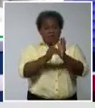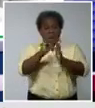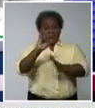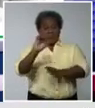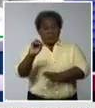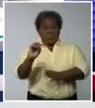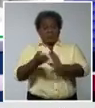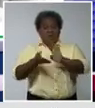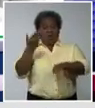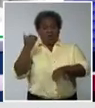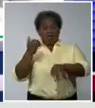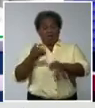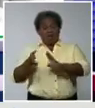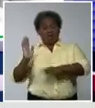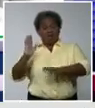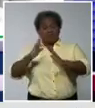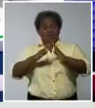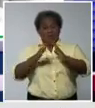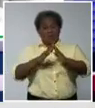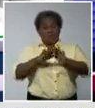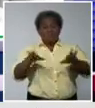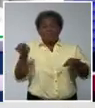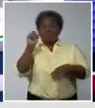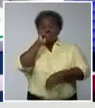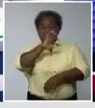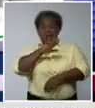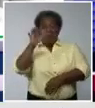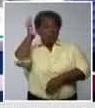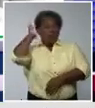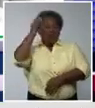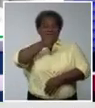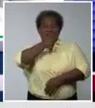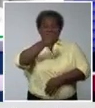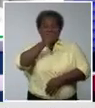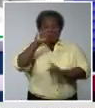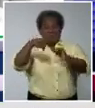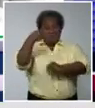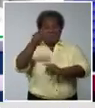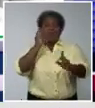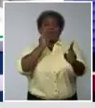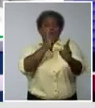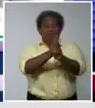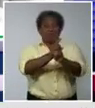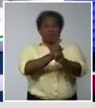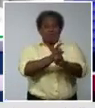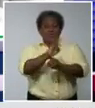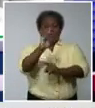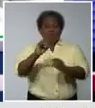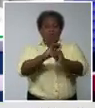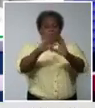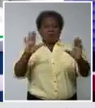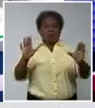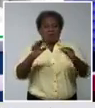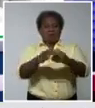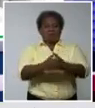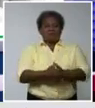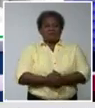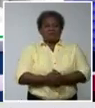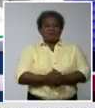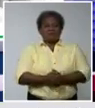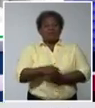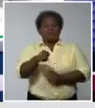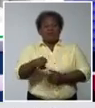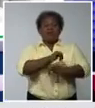altas. De esta manera ponemos punto final a esta conferencia de prensa. Mañana volveremos a las 9 en punto de la mañana para